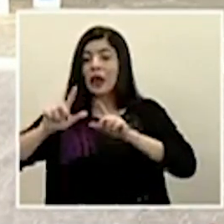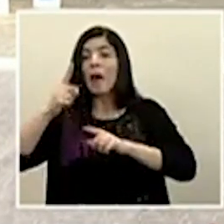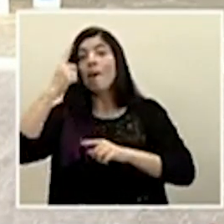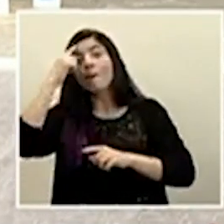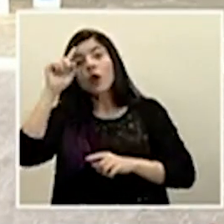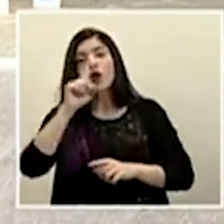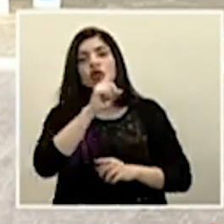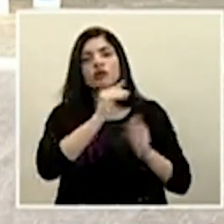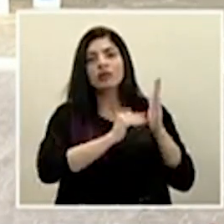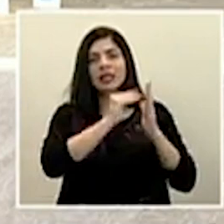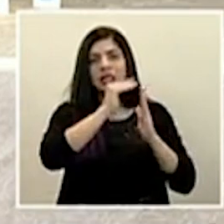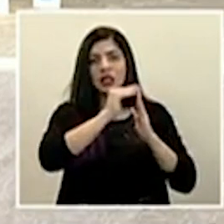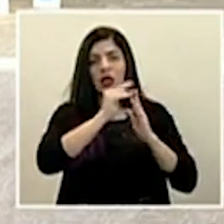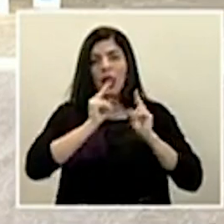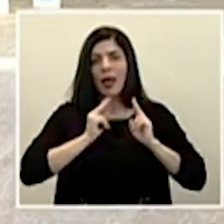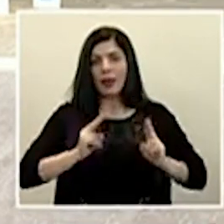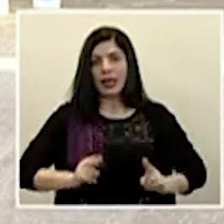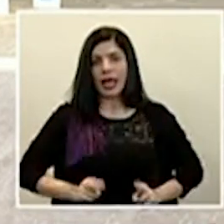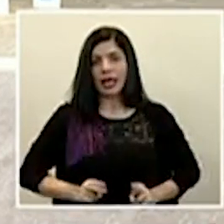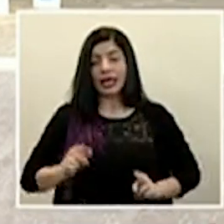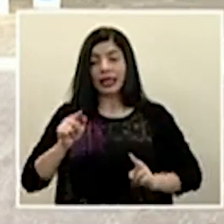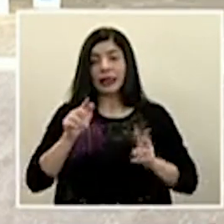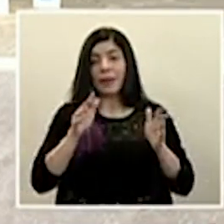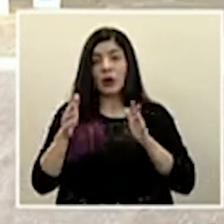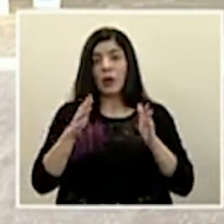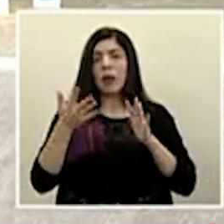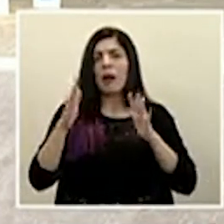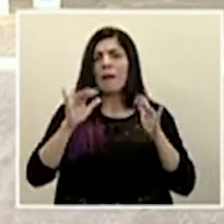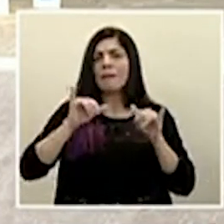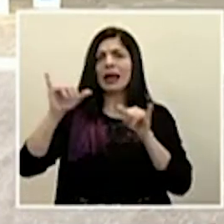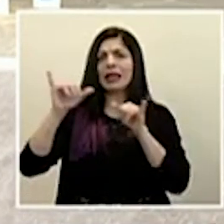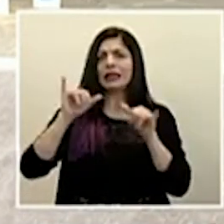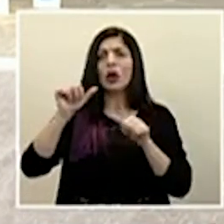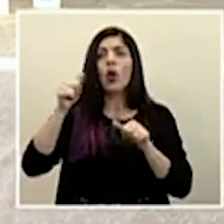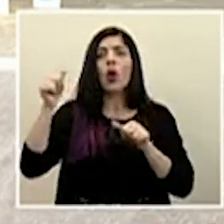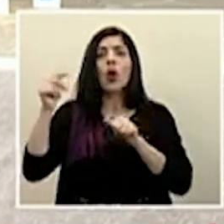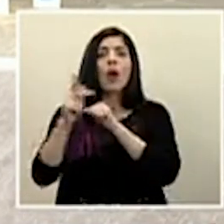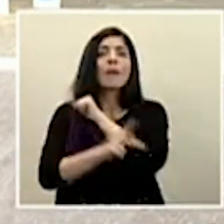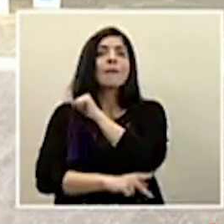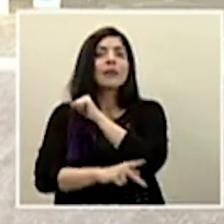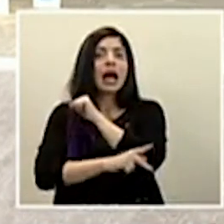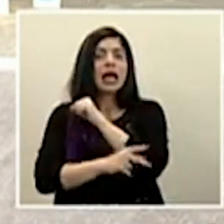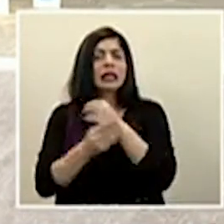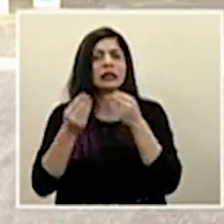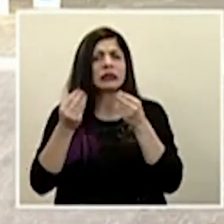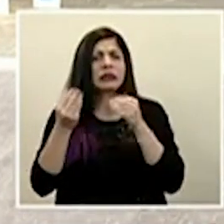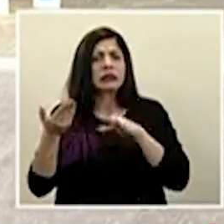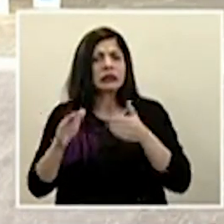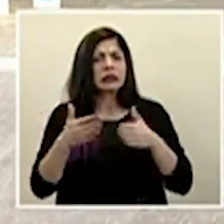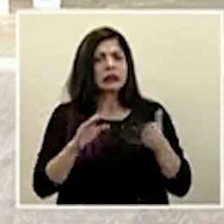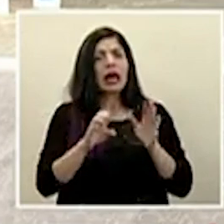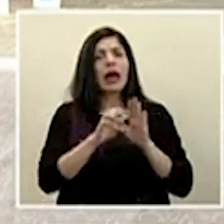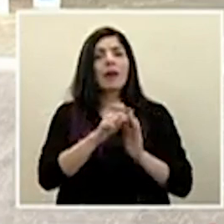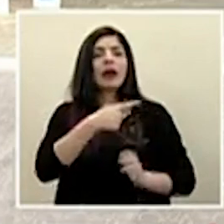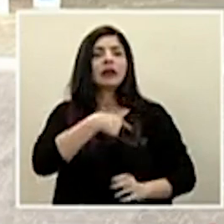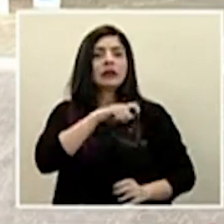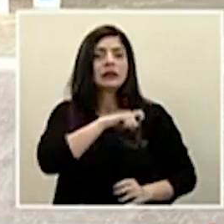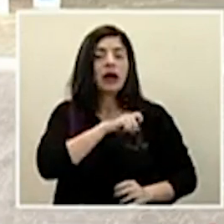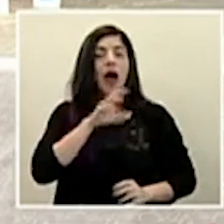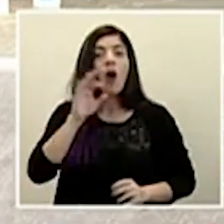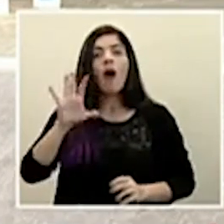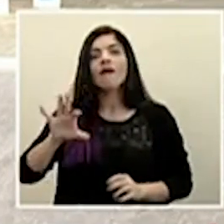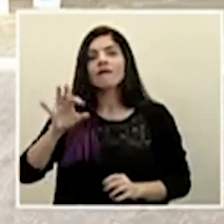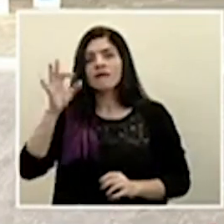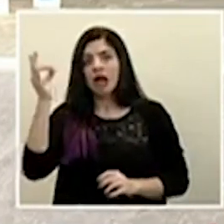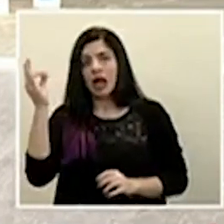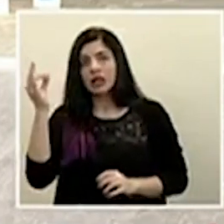de habitantes. Ese promedio es similar a países que han tenido gran cantidad de muertes como España y Francia, y muy por